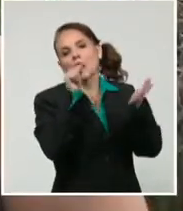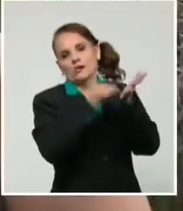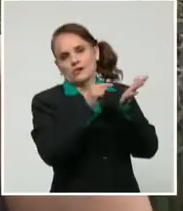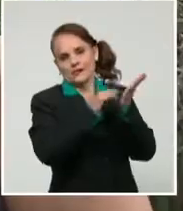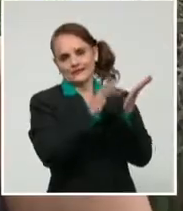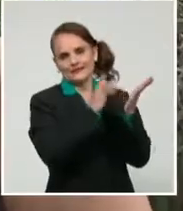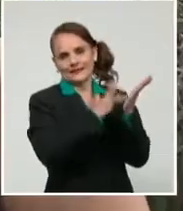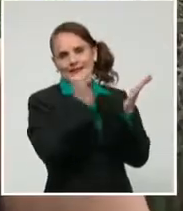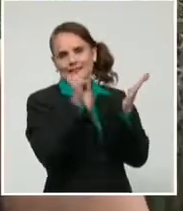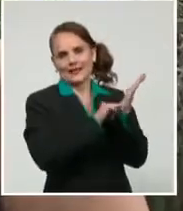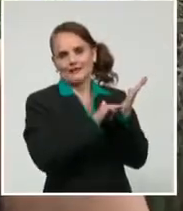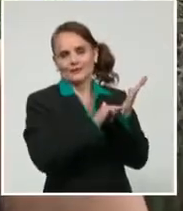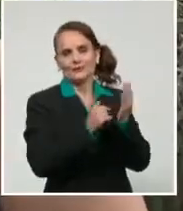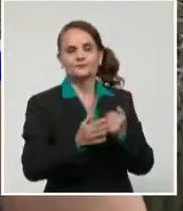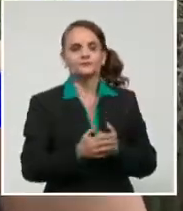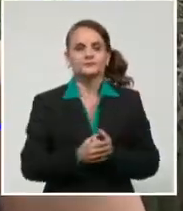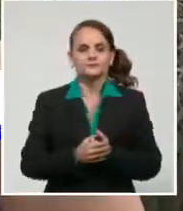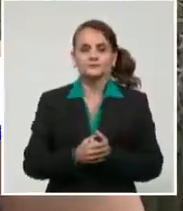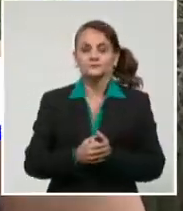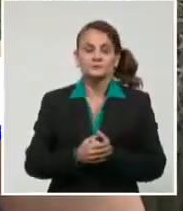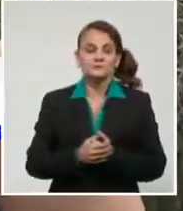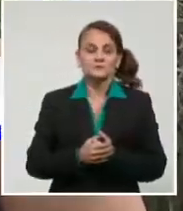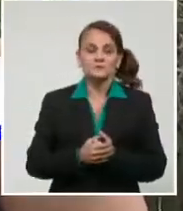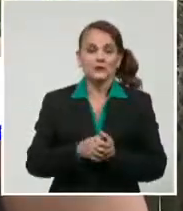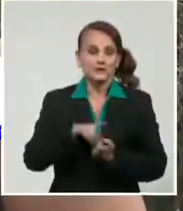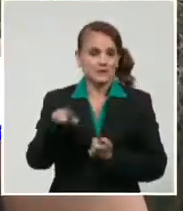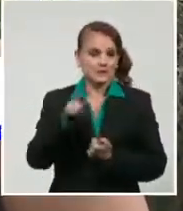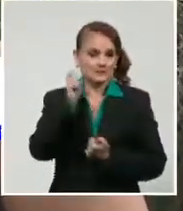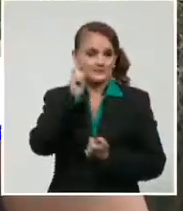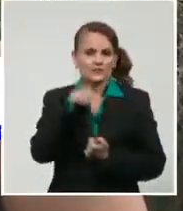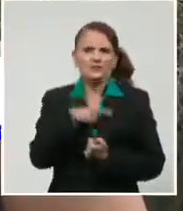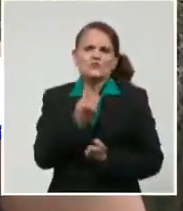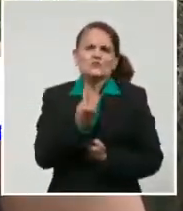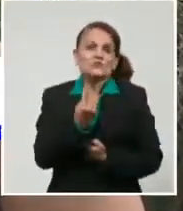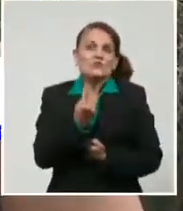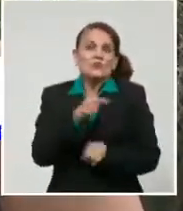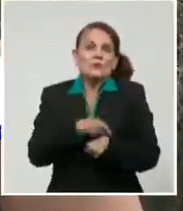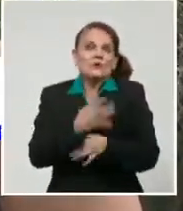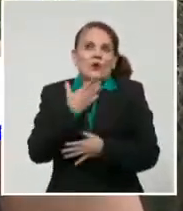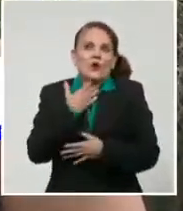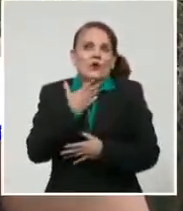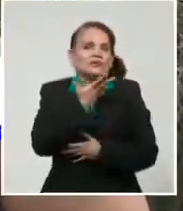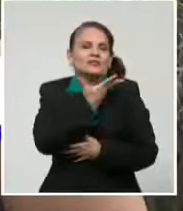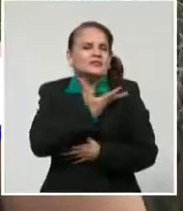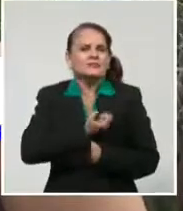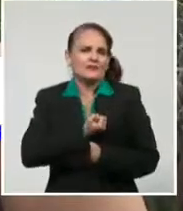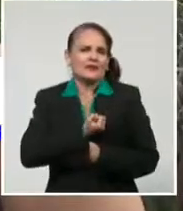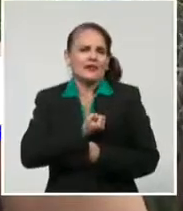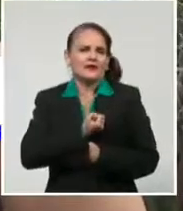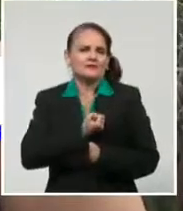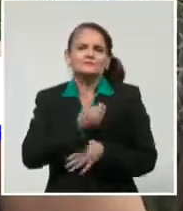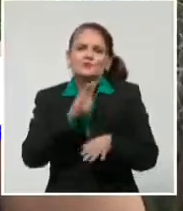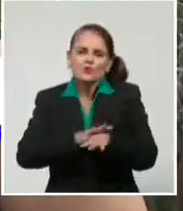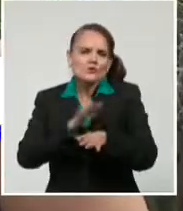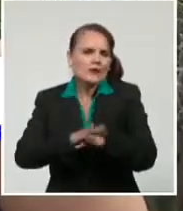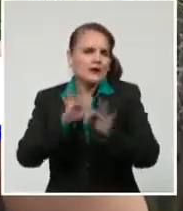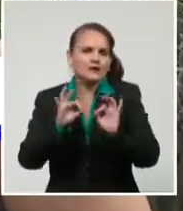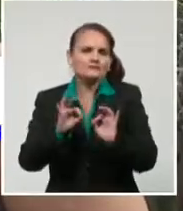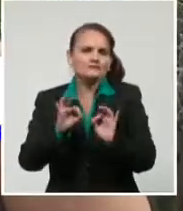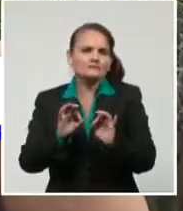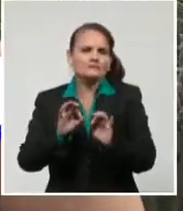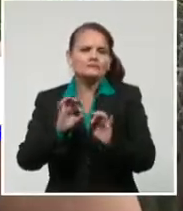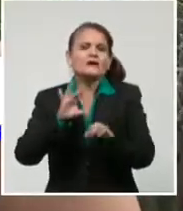operadas. En un momento estaba deprimida debido a la misma enfermedad. Fue lo que me llevó a mí